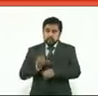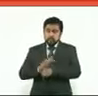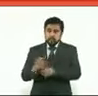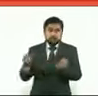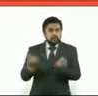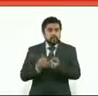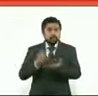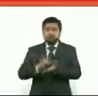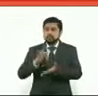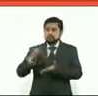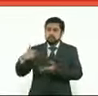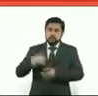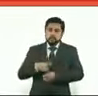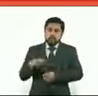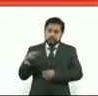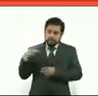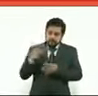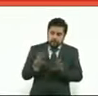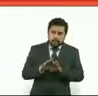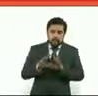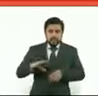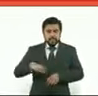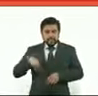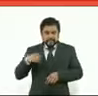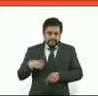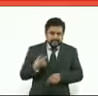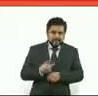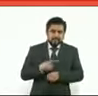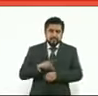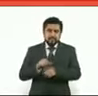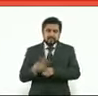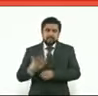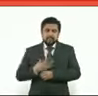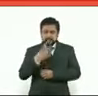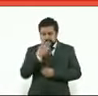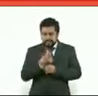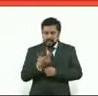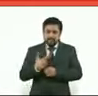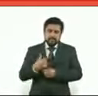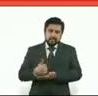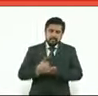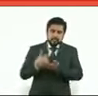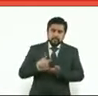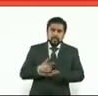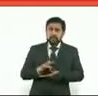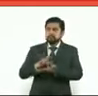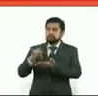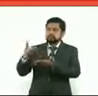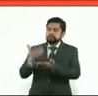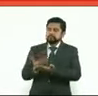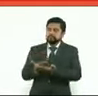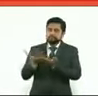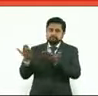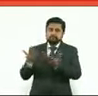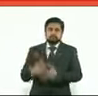solazos, esos entrenos duros, la que se alegra cuando triunfo, la que se entristece cuando me va mal. En realidad, muchas gracias. Eso también es para ustedes. Gracias.